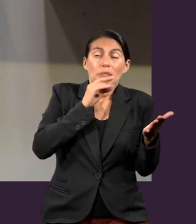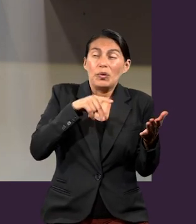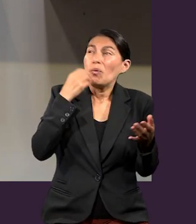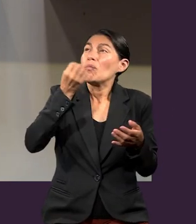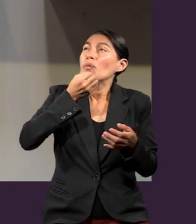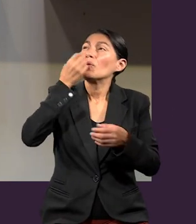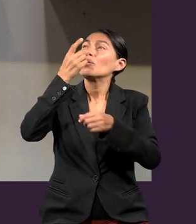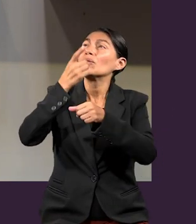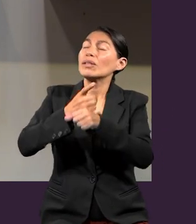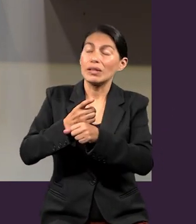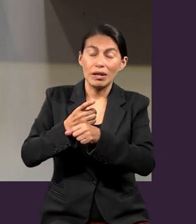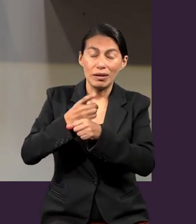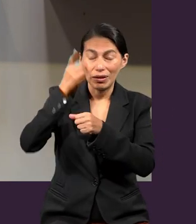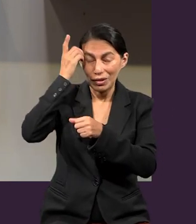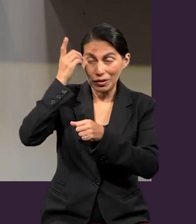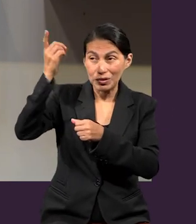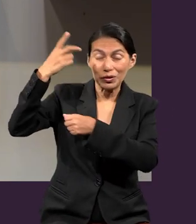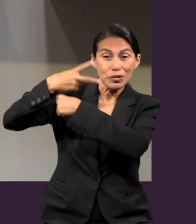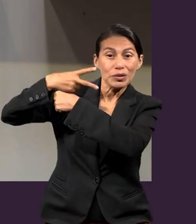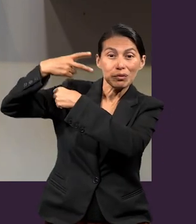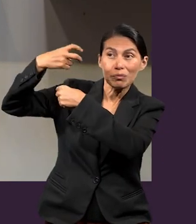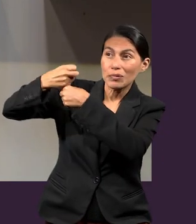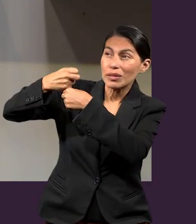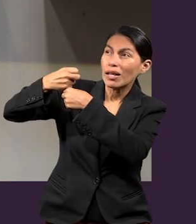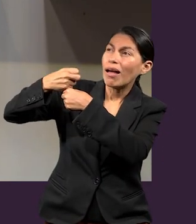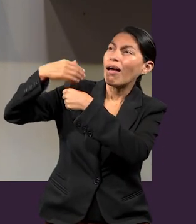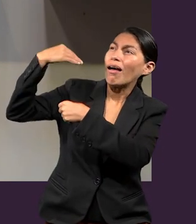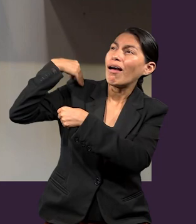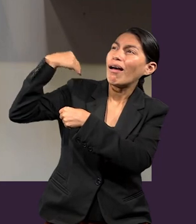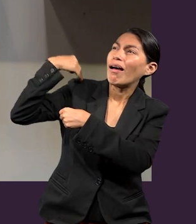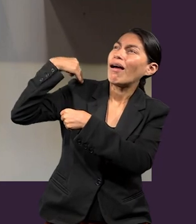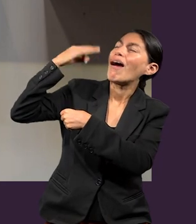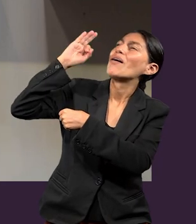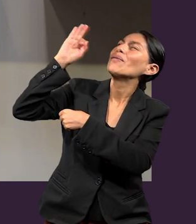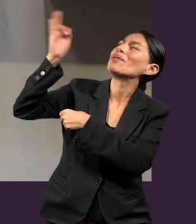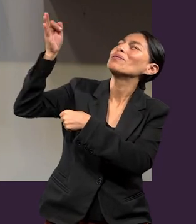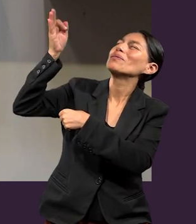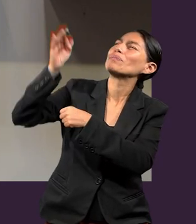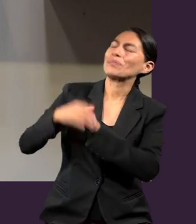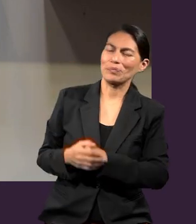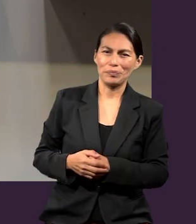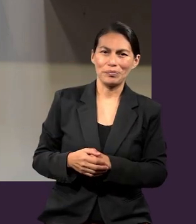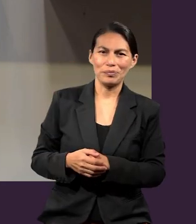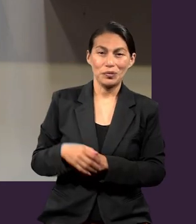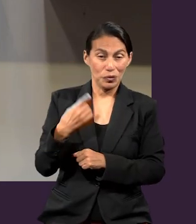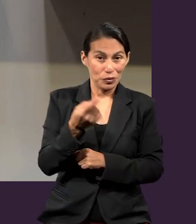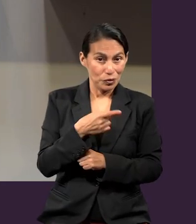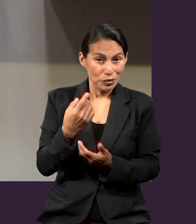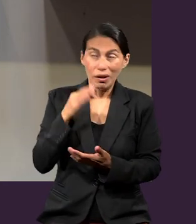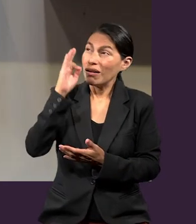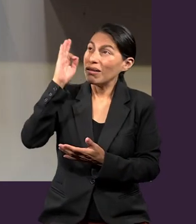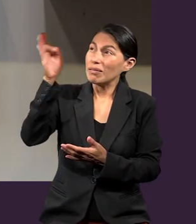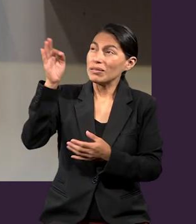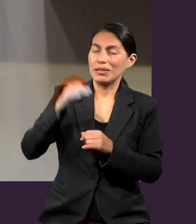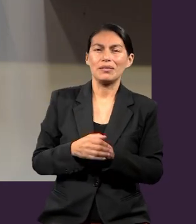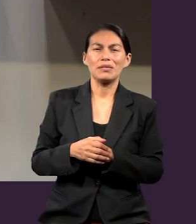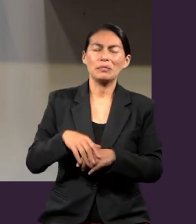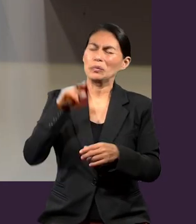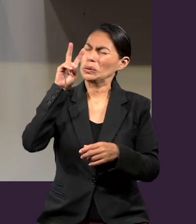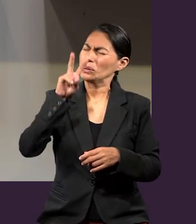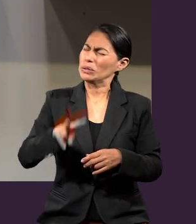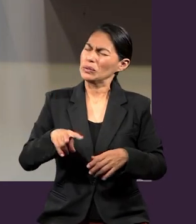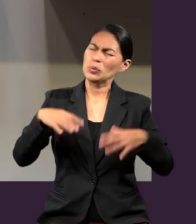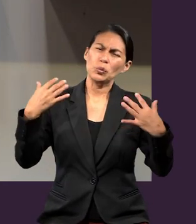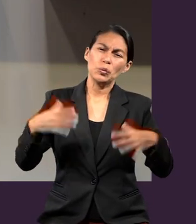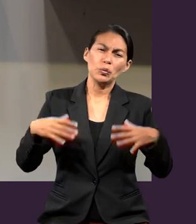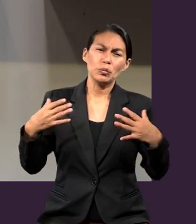y el estar en contacto con la verdad nos invita a aceptar ese llamado de parte de Dios a través de su Santo Espíritu para